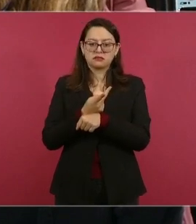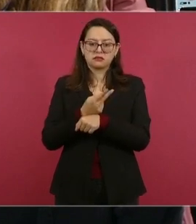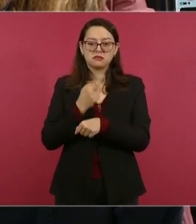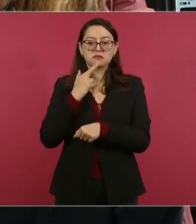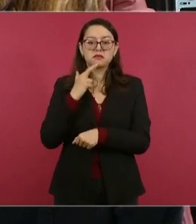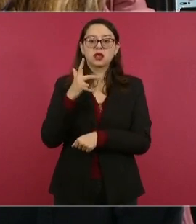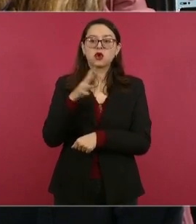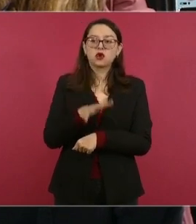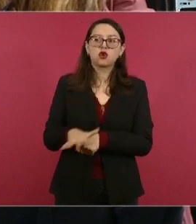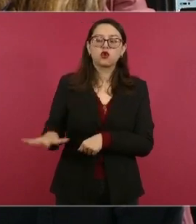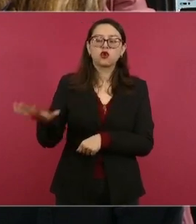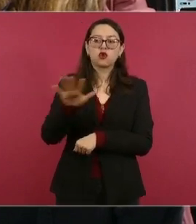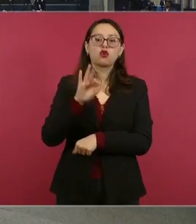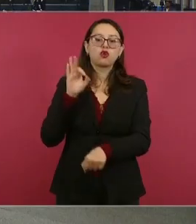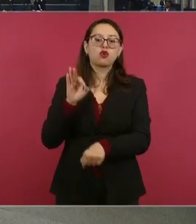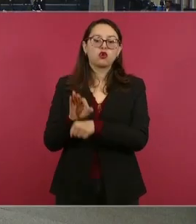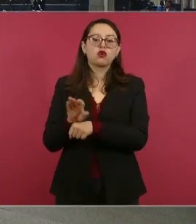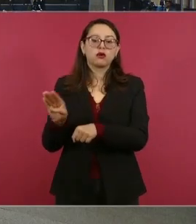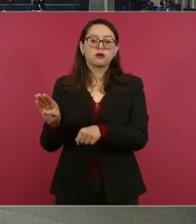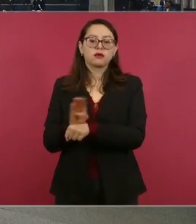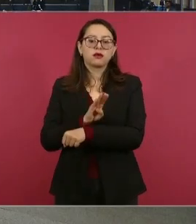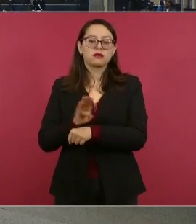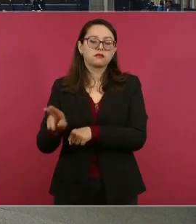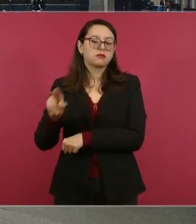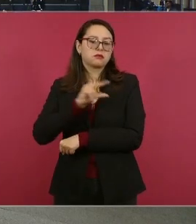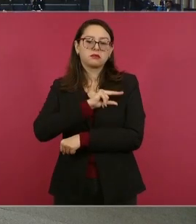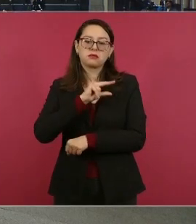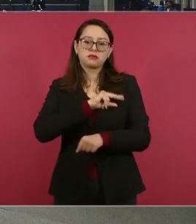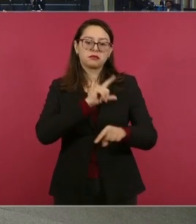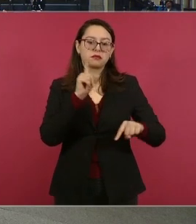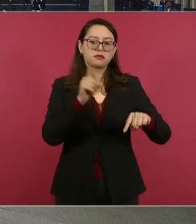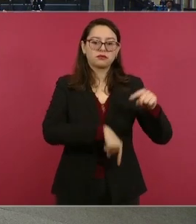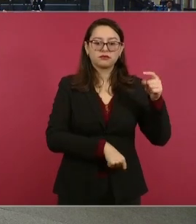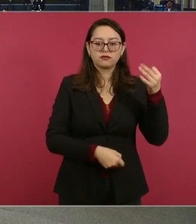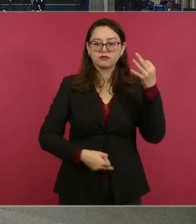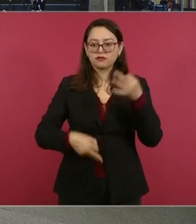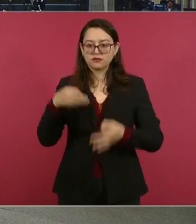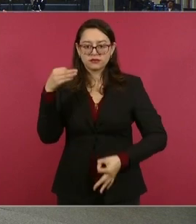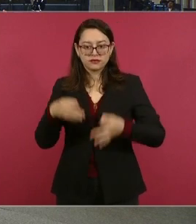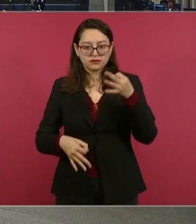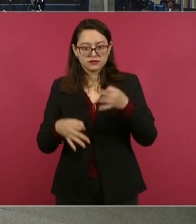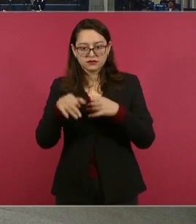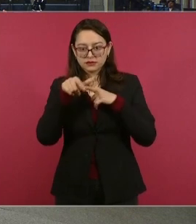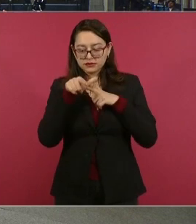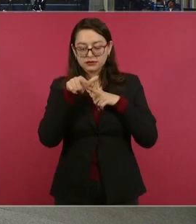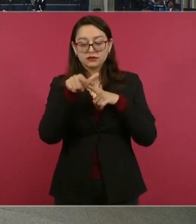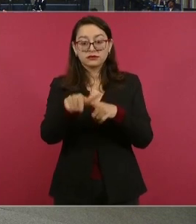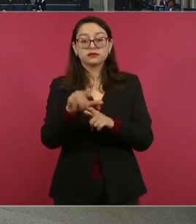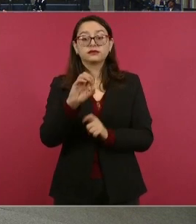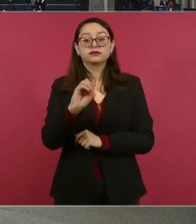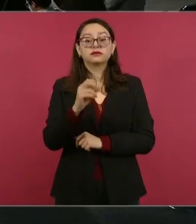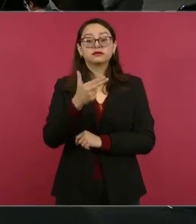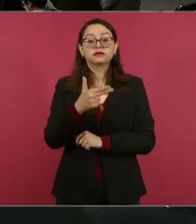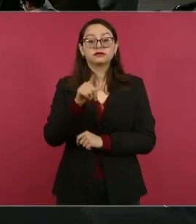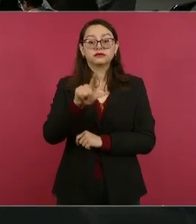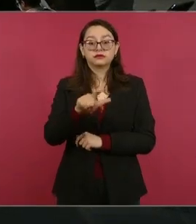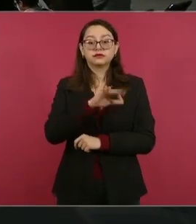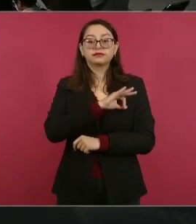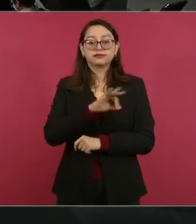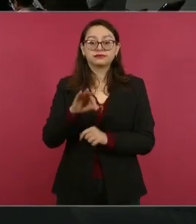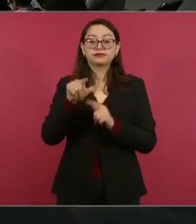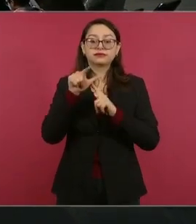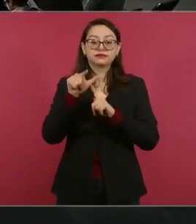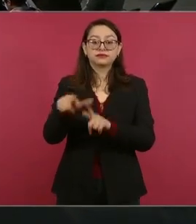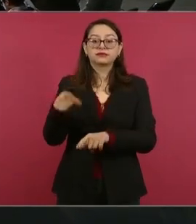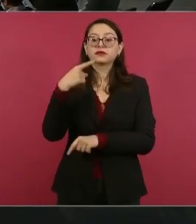los millones de usuarios que circulan por dicho viaducto. El conflicto aún no ha terminado, ya que OHL podría continuar apelando el fallo